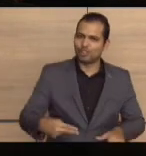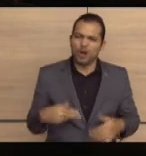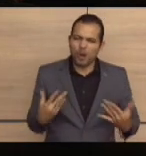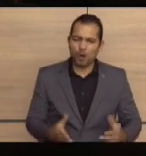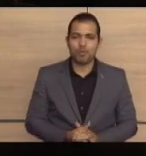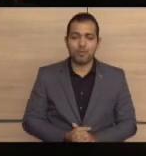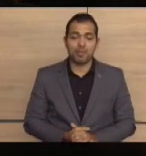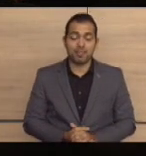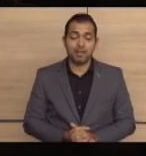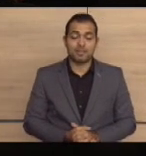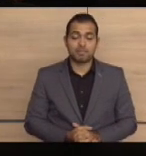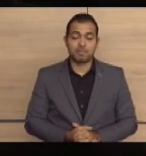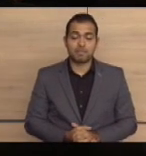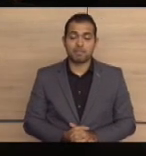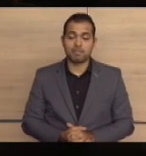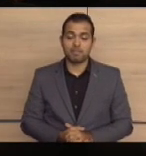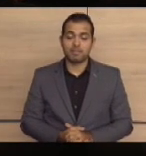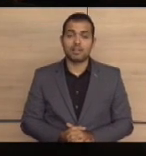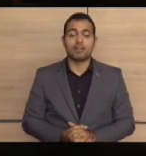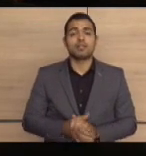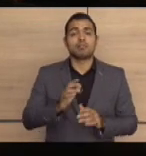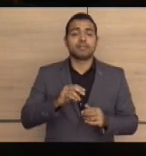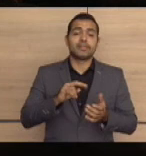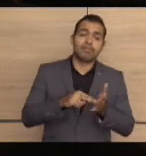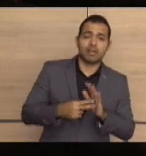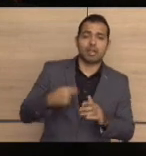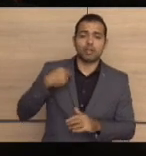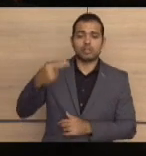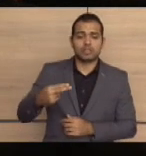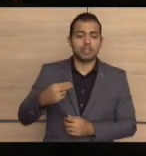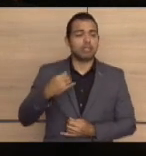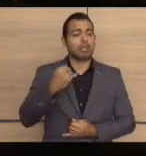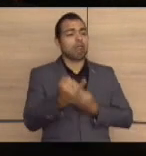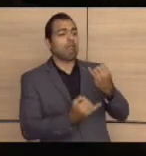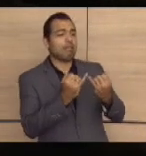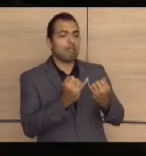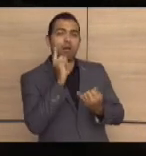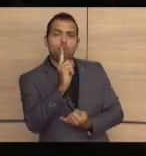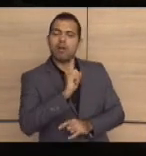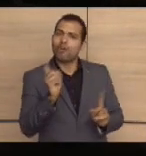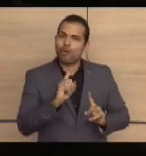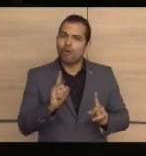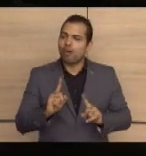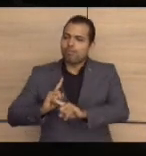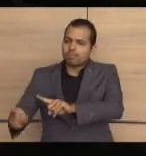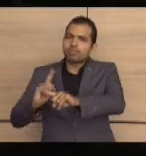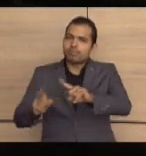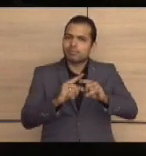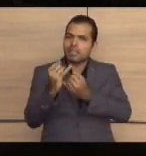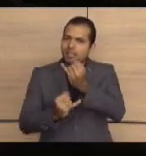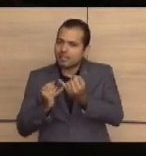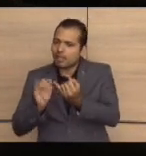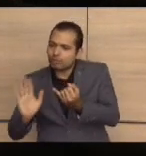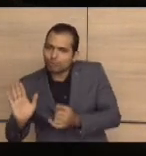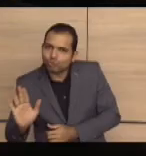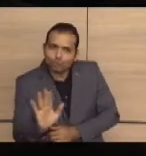y es que no estamos hablando ni de la historia, ni de la identidad, ni las identidades, porque cada uno habla del ejercicio y